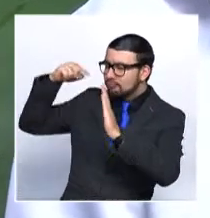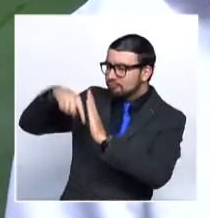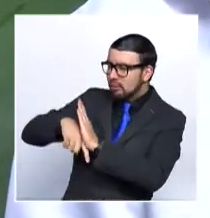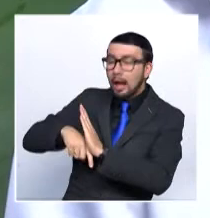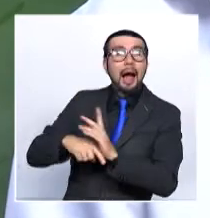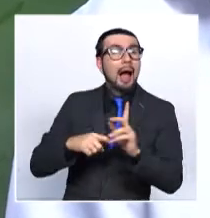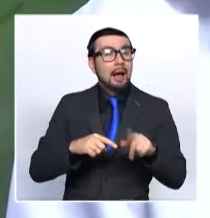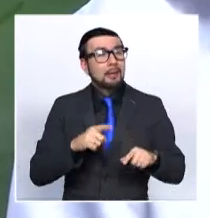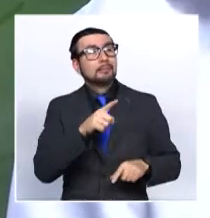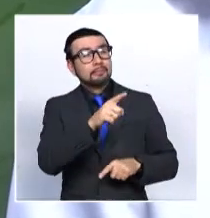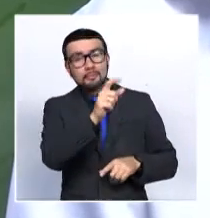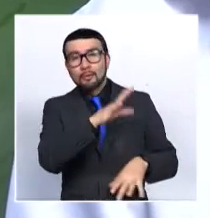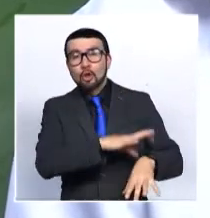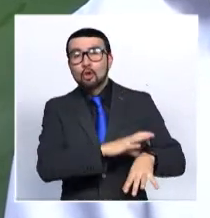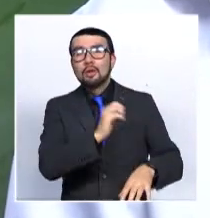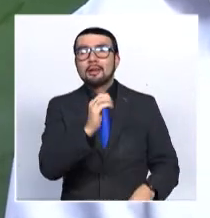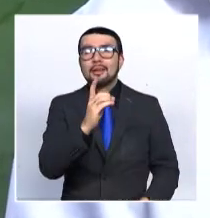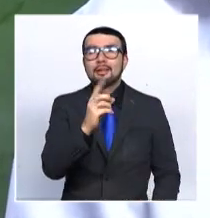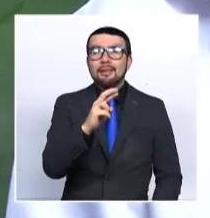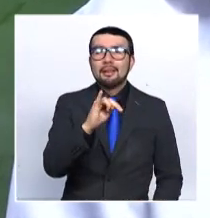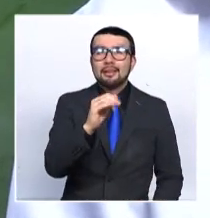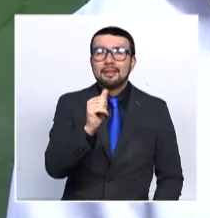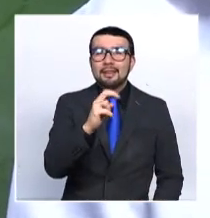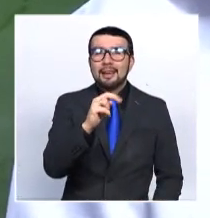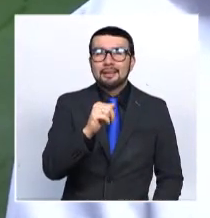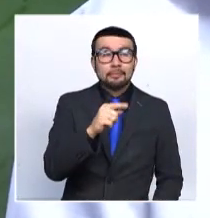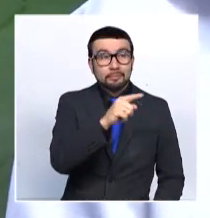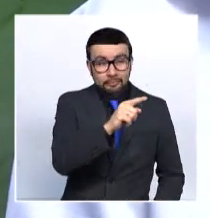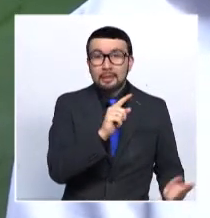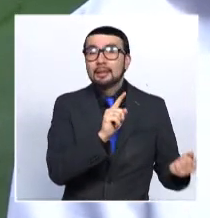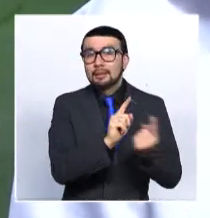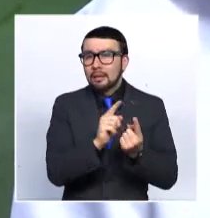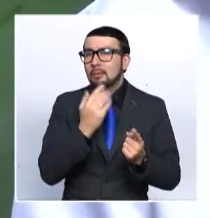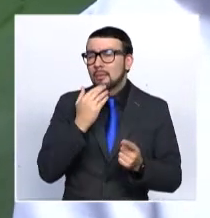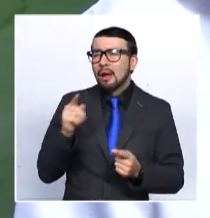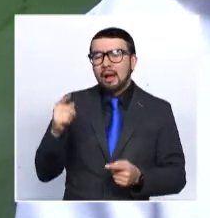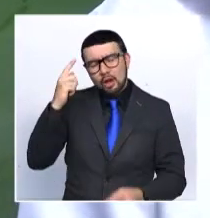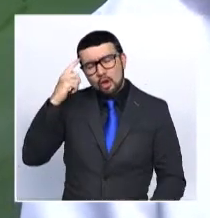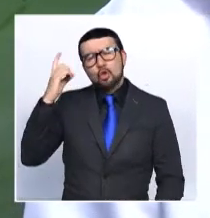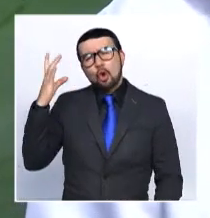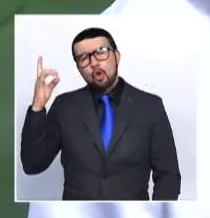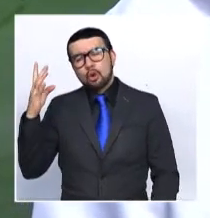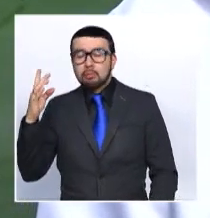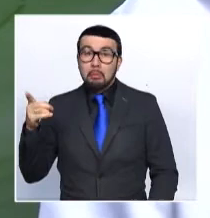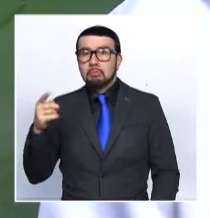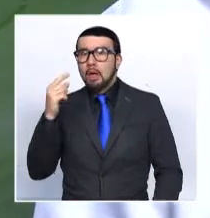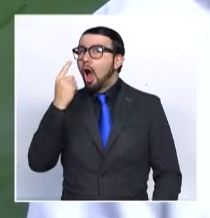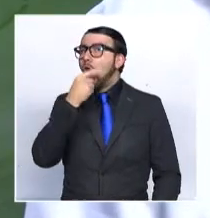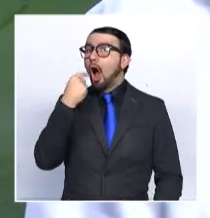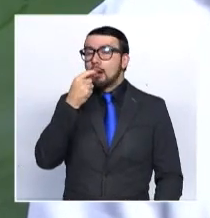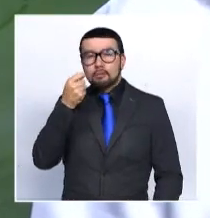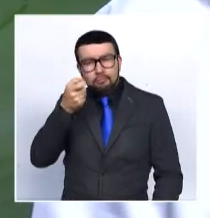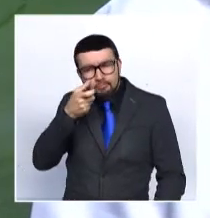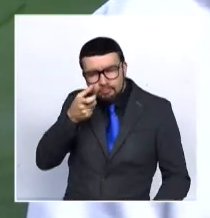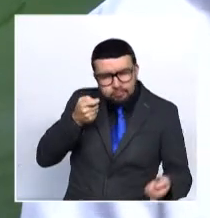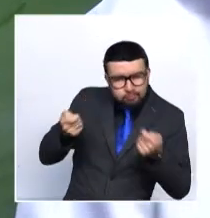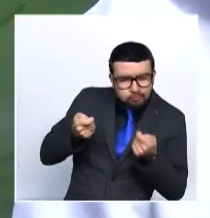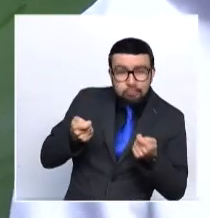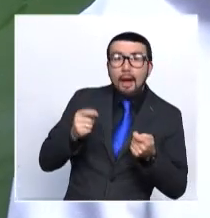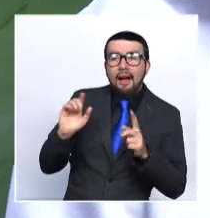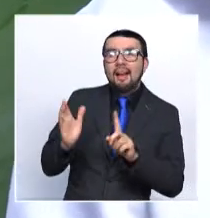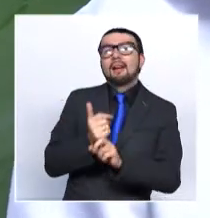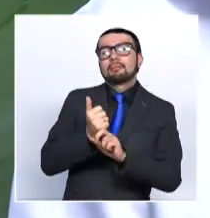porque ahí encontramos muchísimas cosas que tienen una raíz en la boca, desde dolores de cabeza, bueno, lo que ya hemos hablado en tantas veces en los